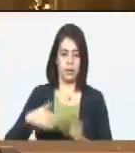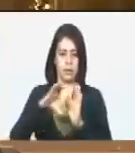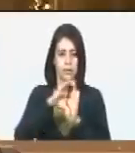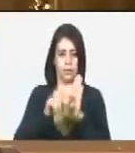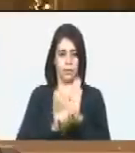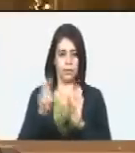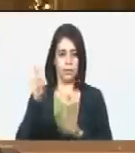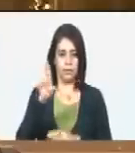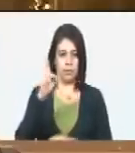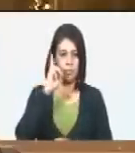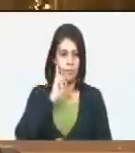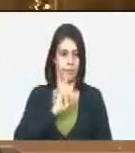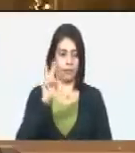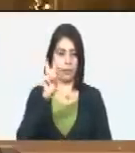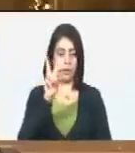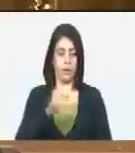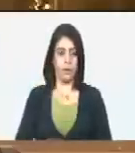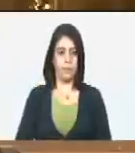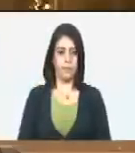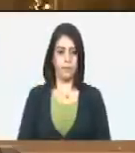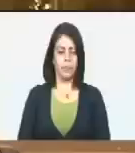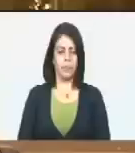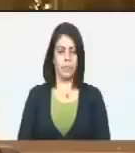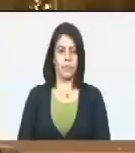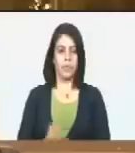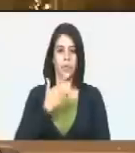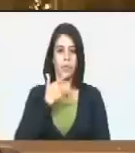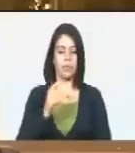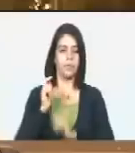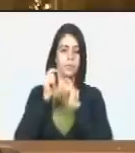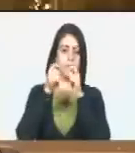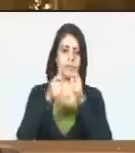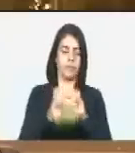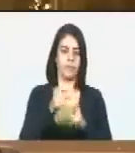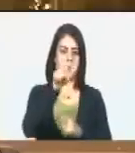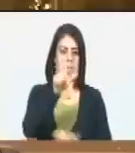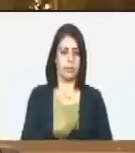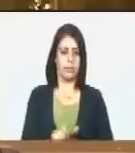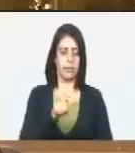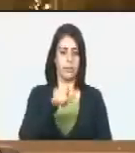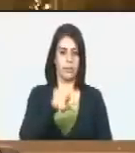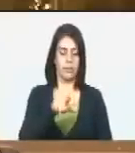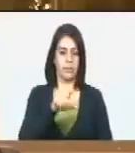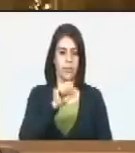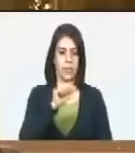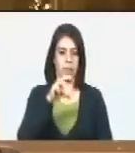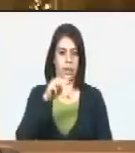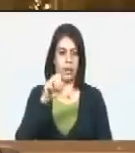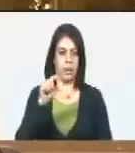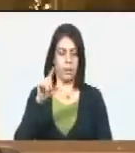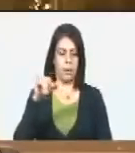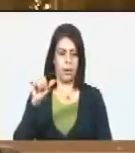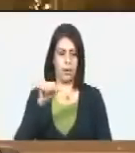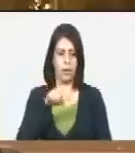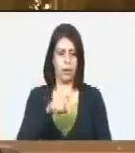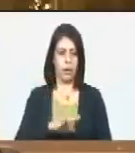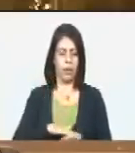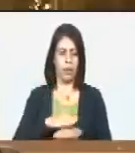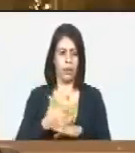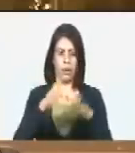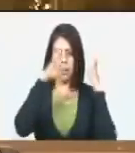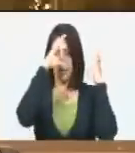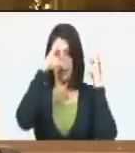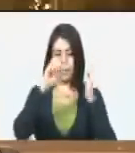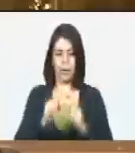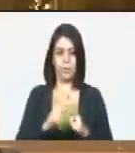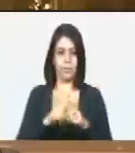República Bolivariana de Venezuela, propone la designación de la ciudadana Capaya Rodríguez González como embajadora